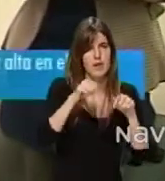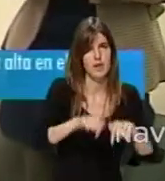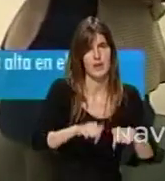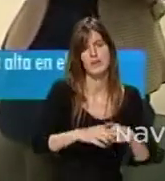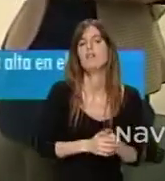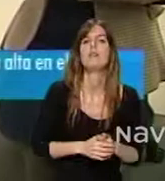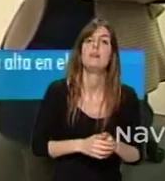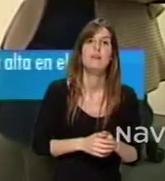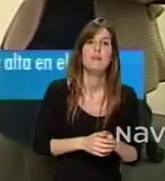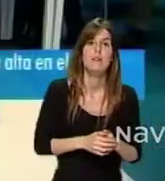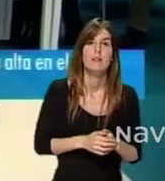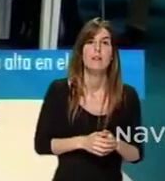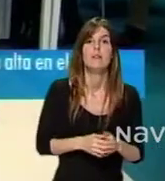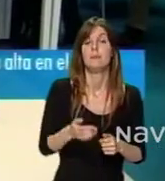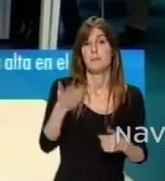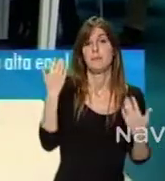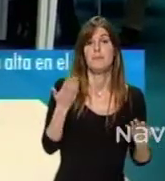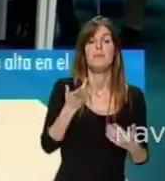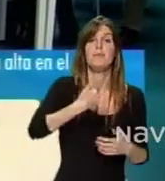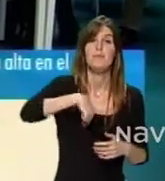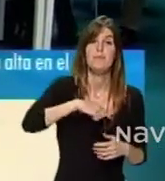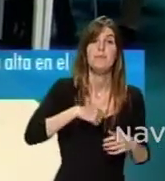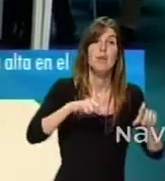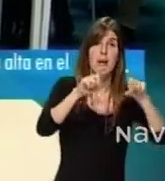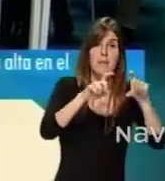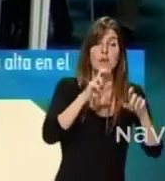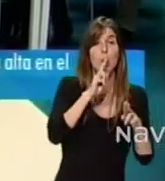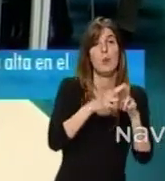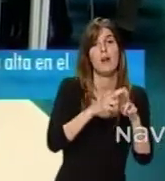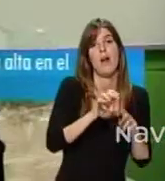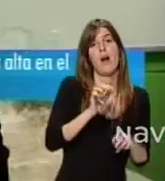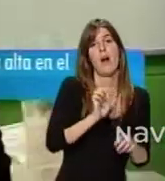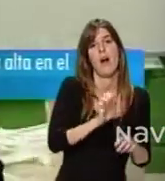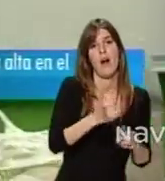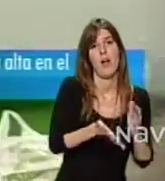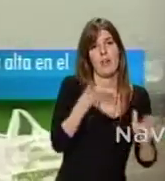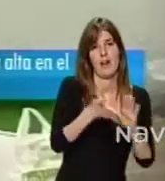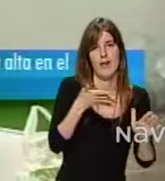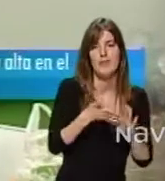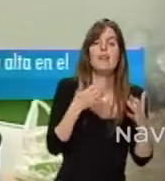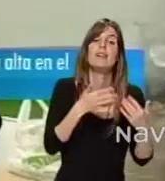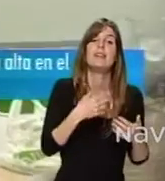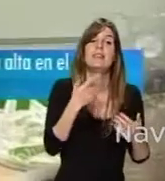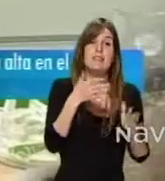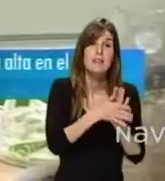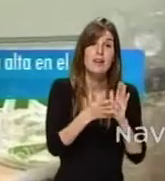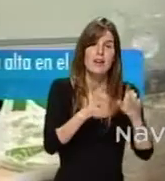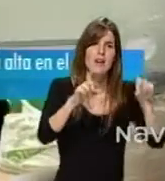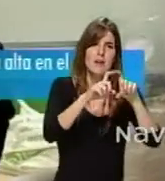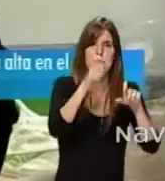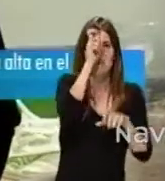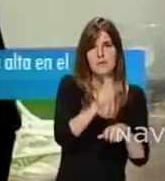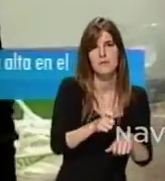raíz de poner en marcha la aceleradora. La aceleradora de empresas es donde un poco se trabajan los proyectos empresariales y se les ayuda a madurar,